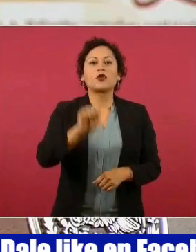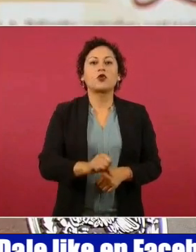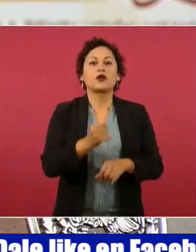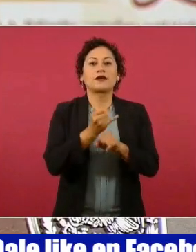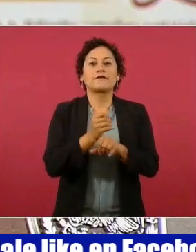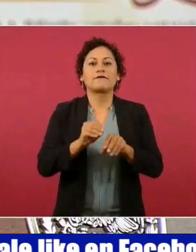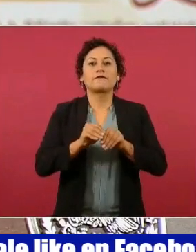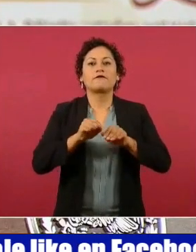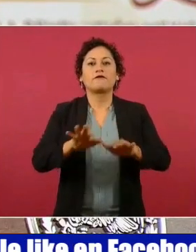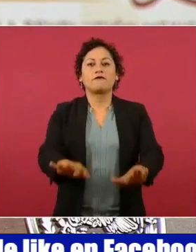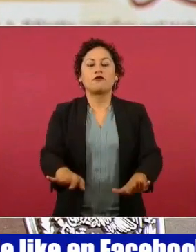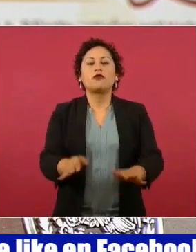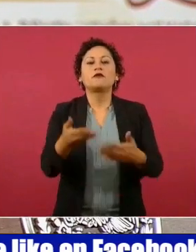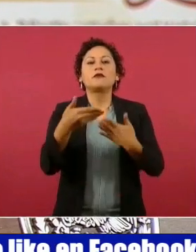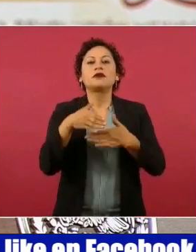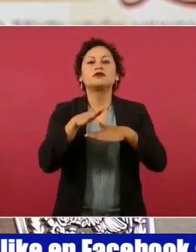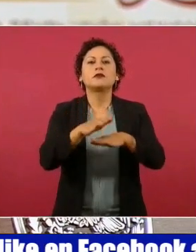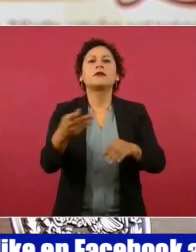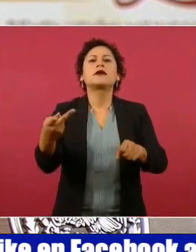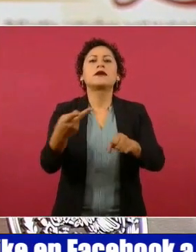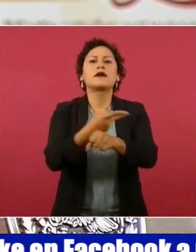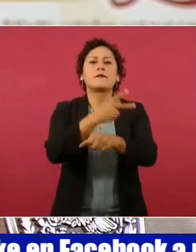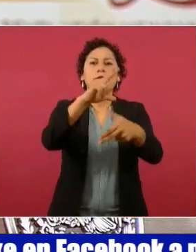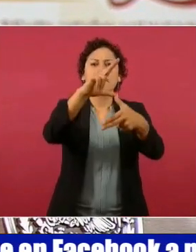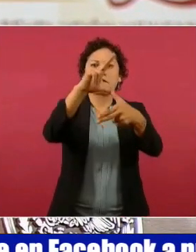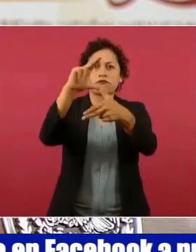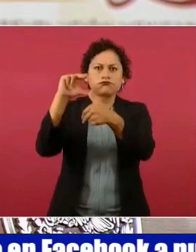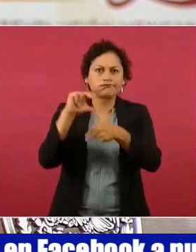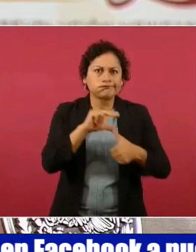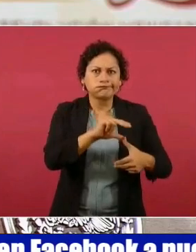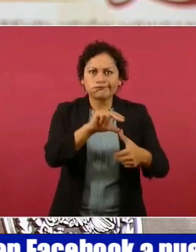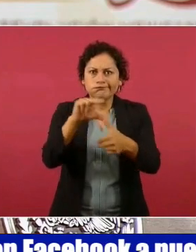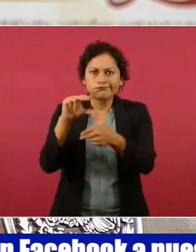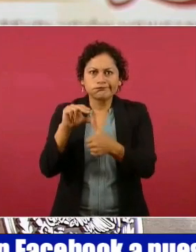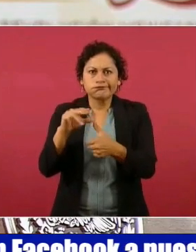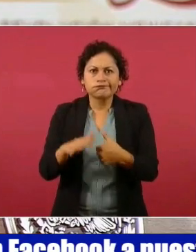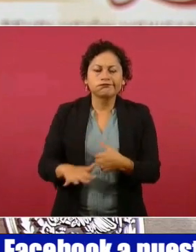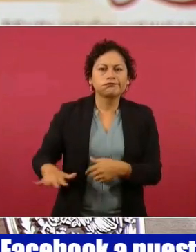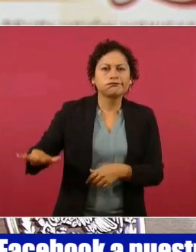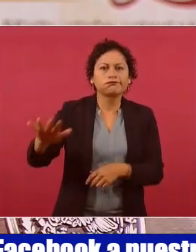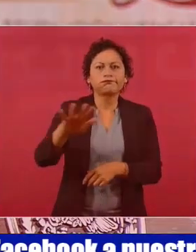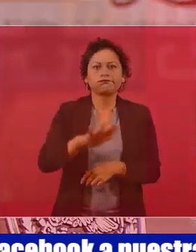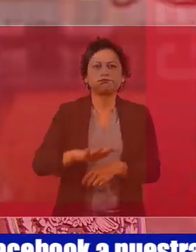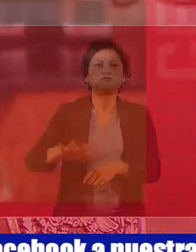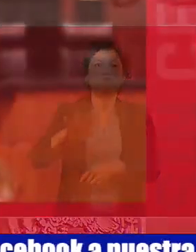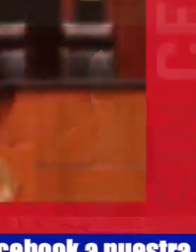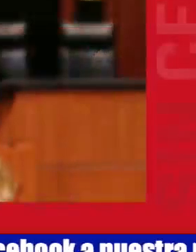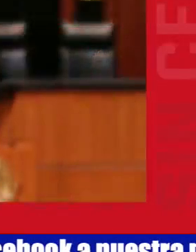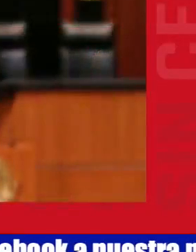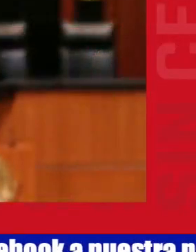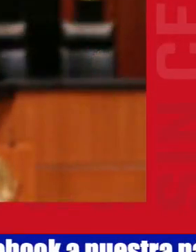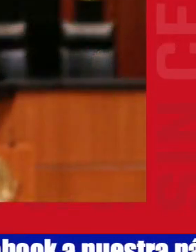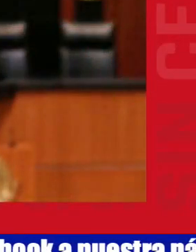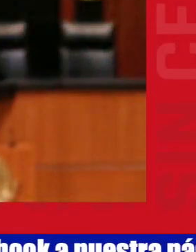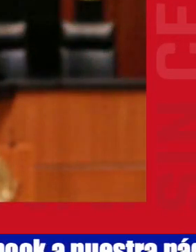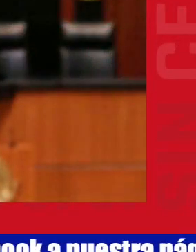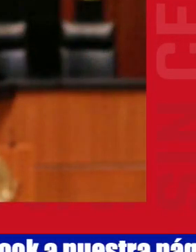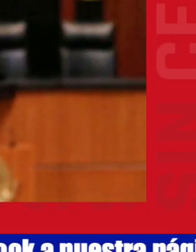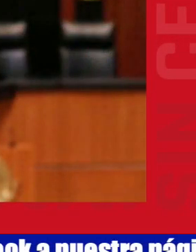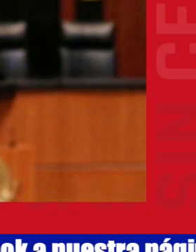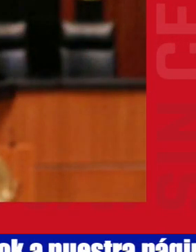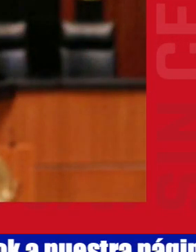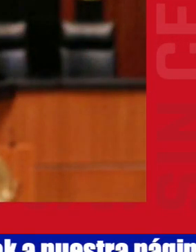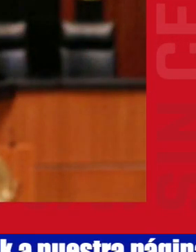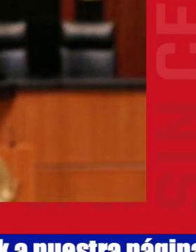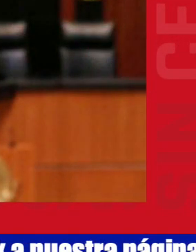PRD, defendió a capa y espada a su compañero, a Ricardo Monreal. Hoy no podemos decir lo mismo de